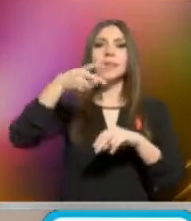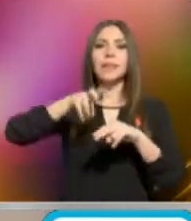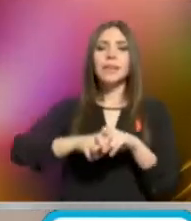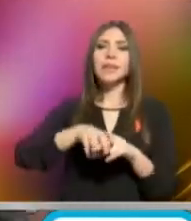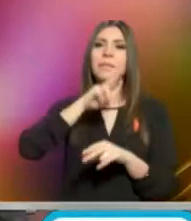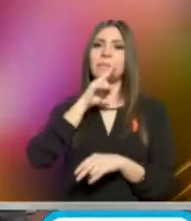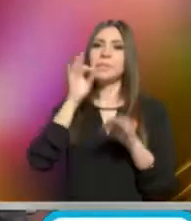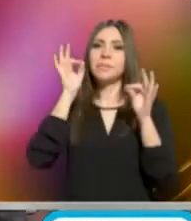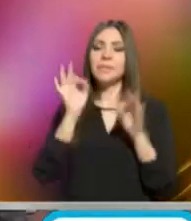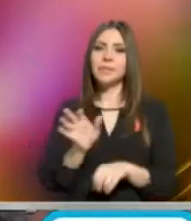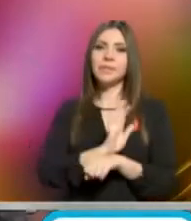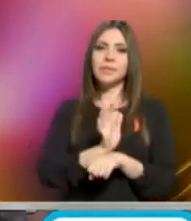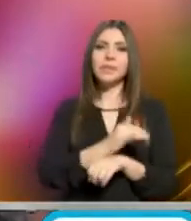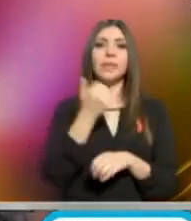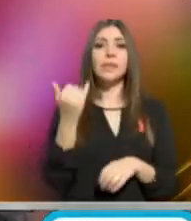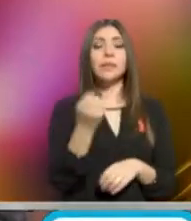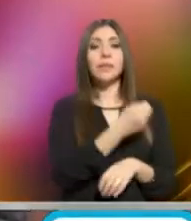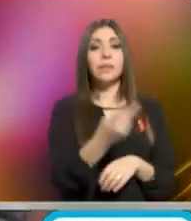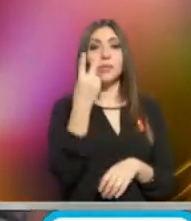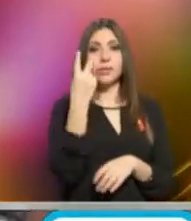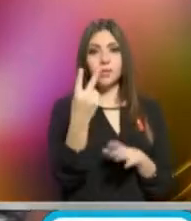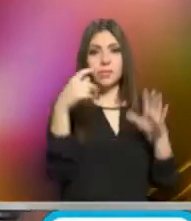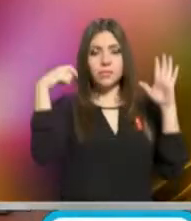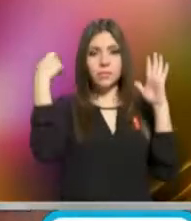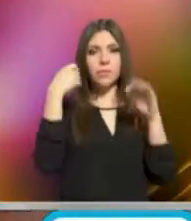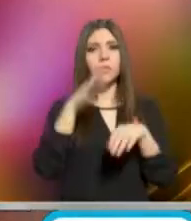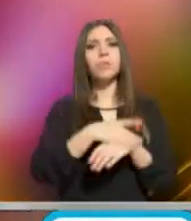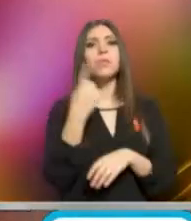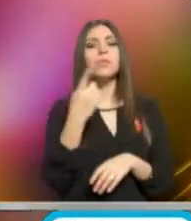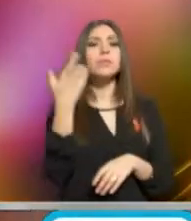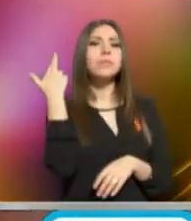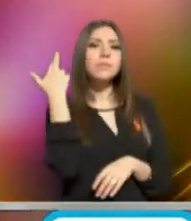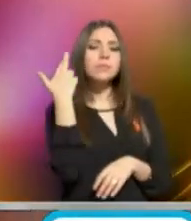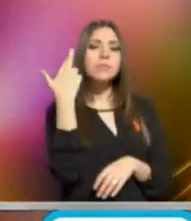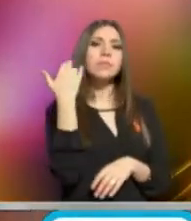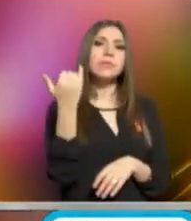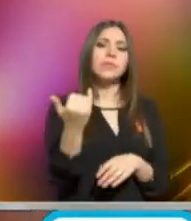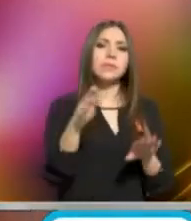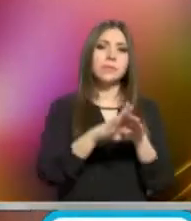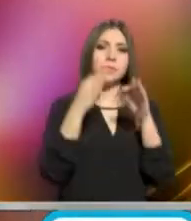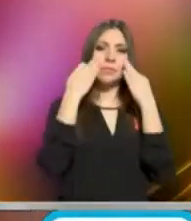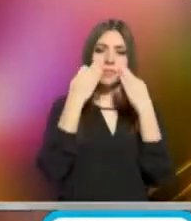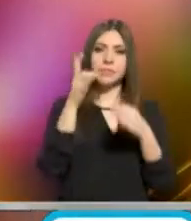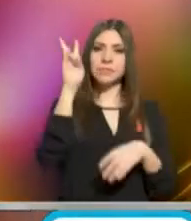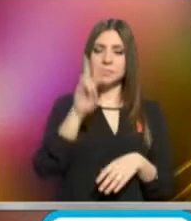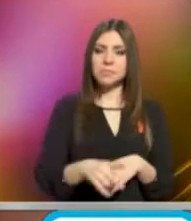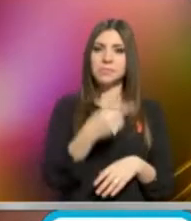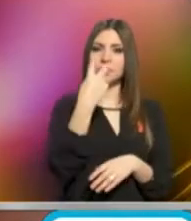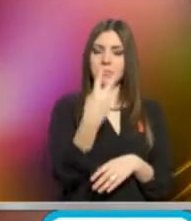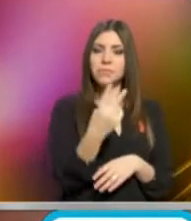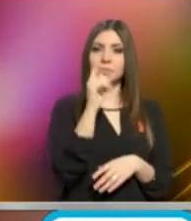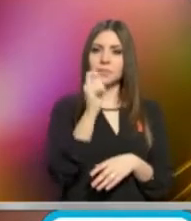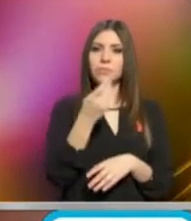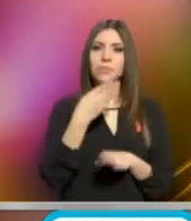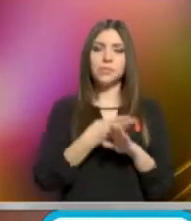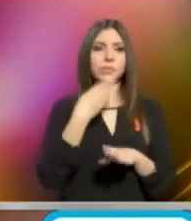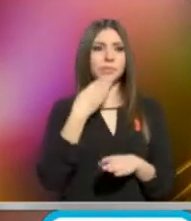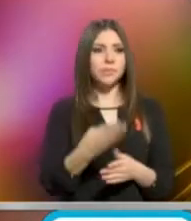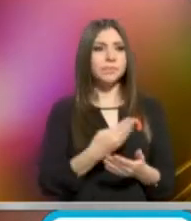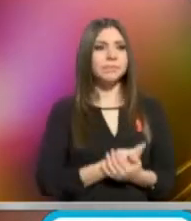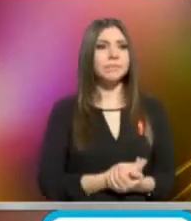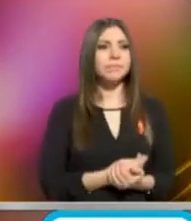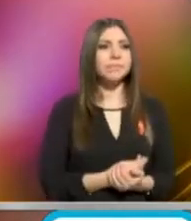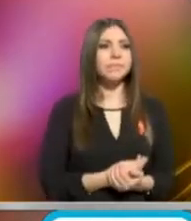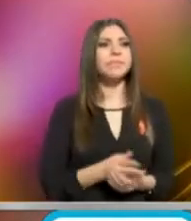Exactamente, No, especialmente estas dos películas. Sí. Tanto por el sonido como por lo que te están mostrando, especialmente estas dos películas. Pues ya tenemos